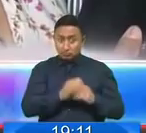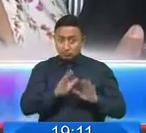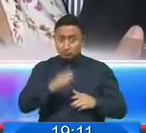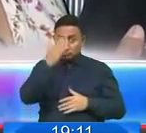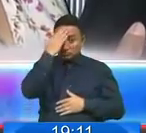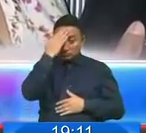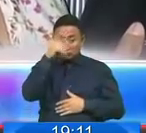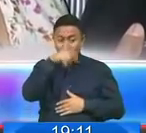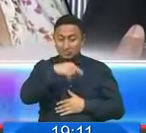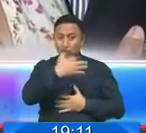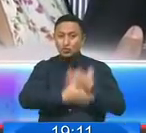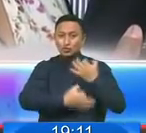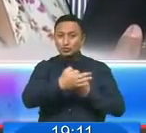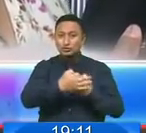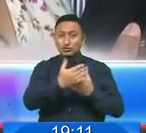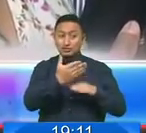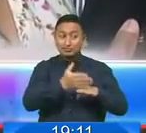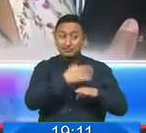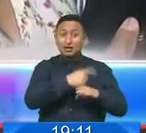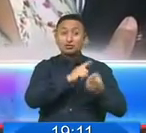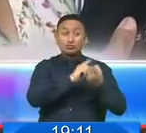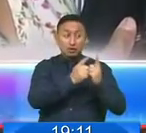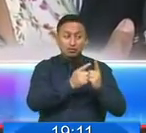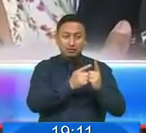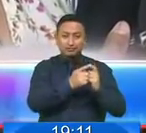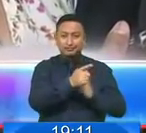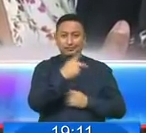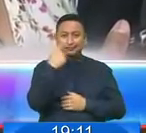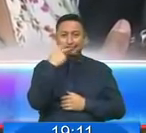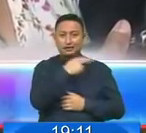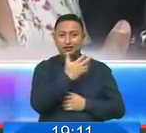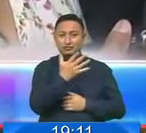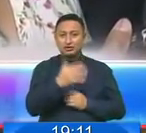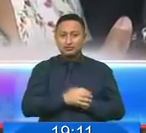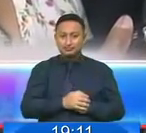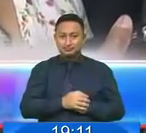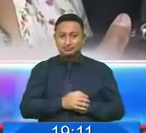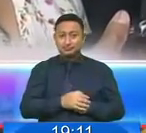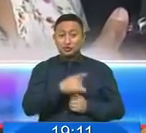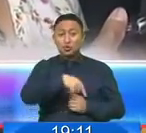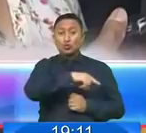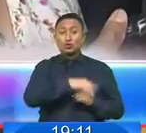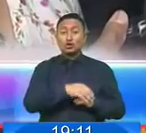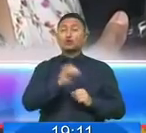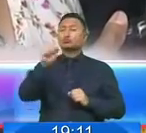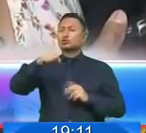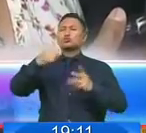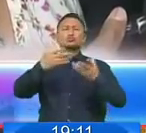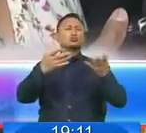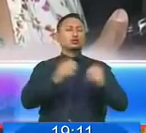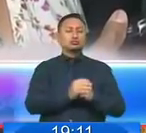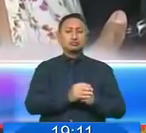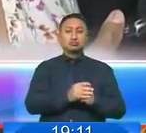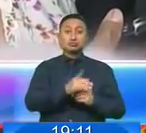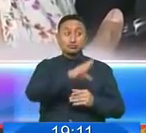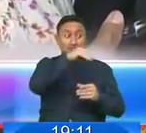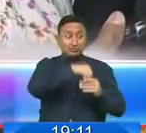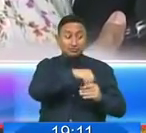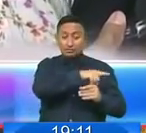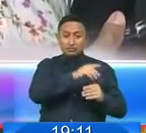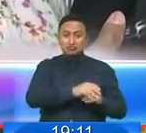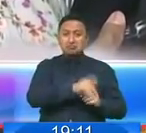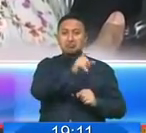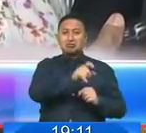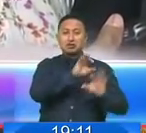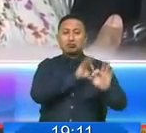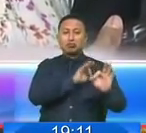el cambio en la justicia que nos ofrecieron ha sido una falsedad, solo de bocas para afuera, porque lo que ha habido es un cambio de manos